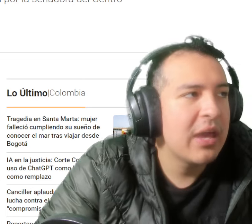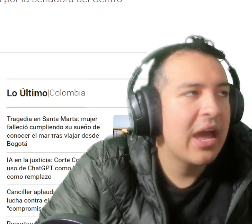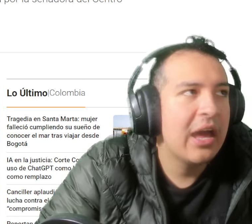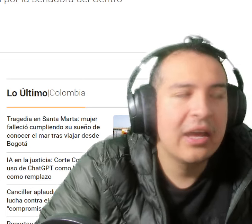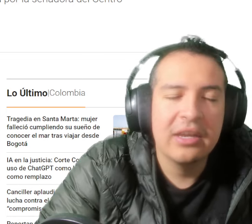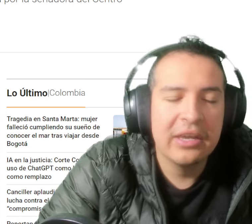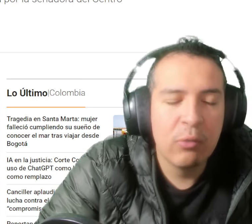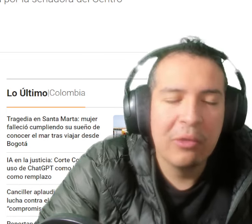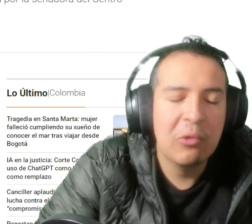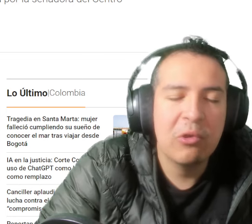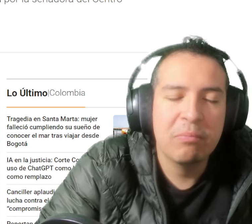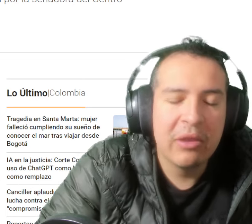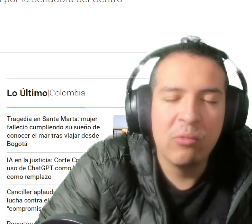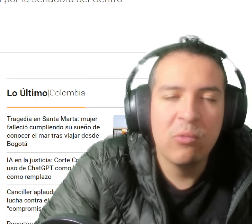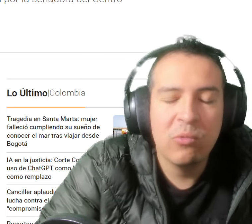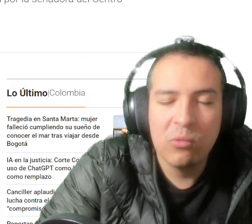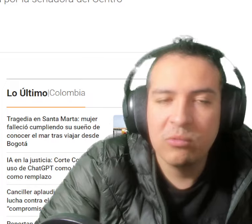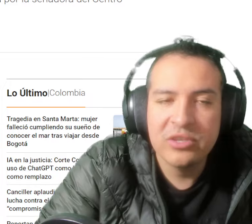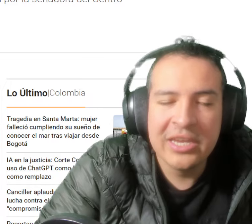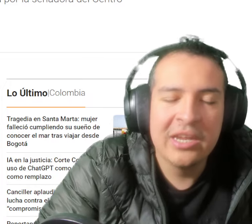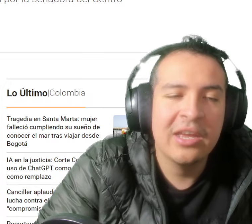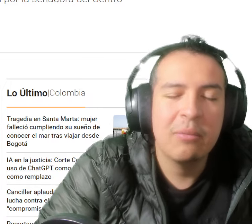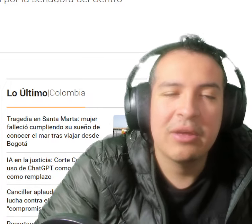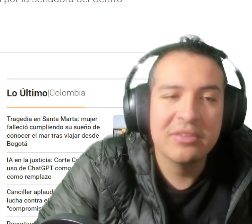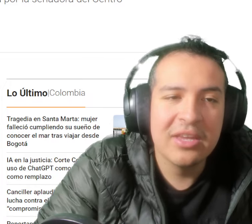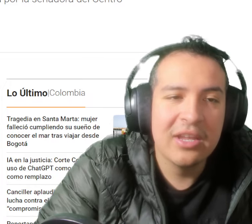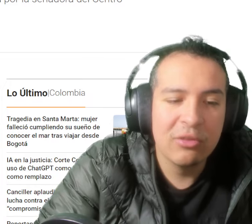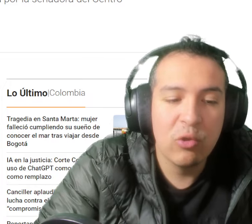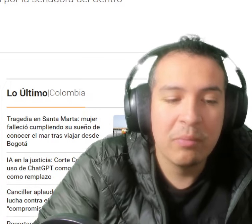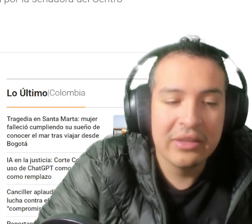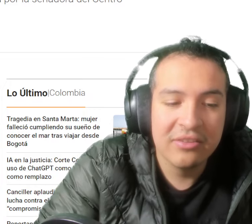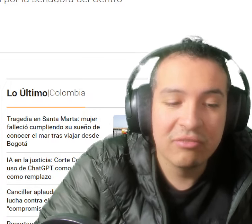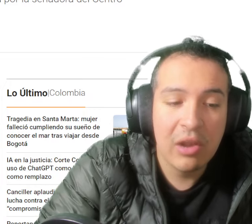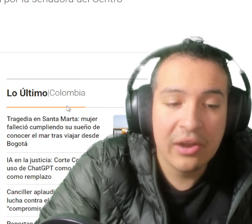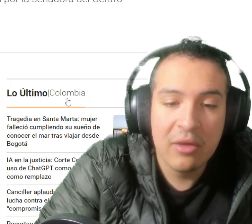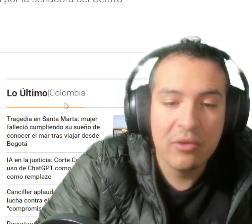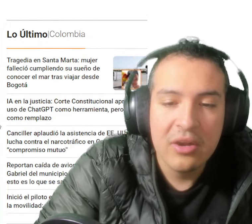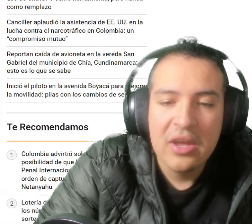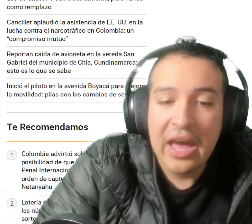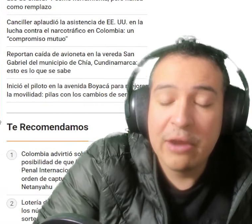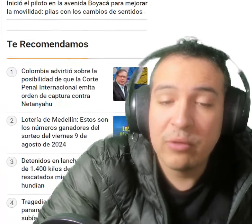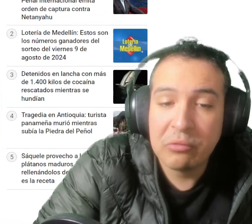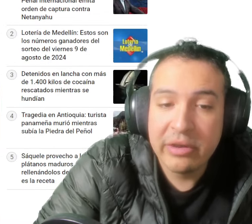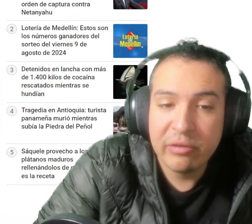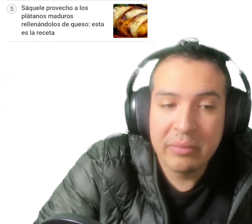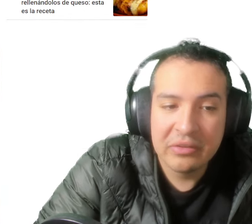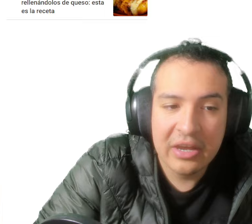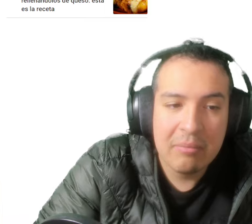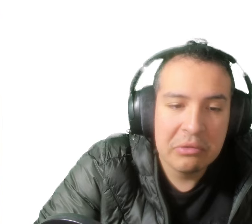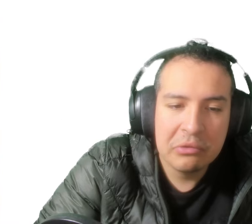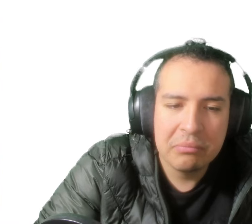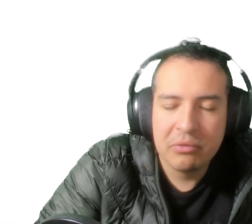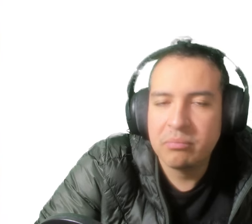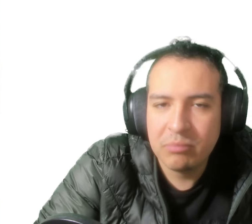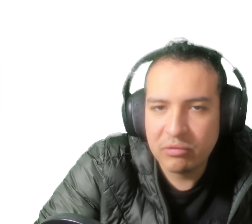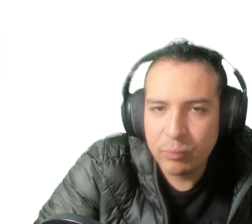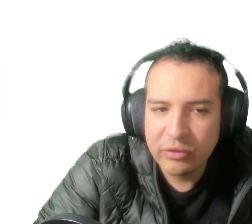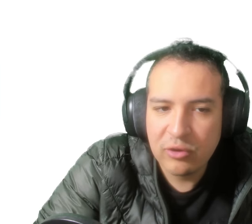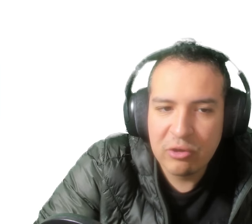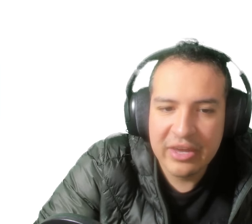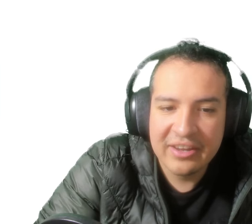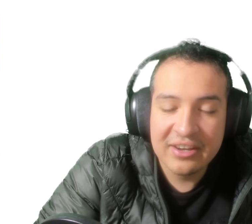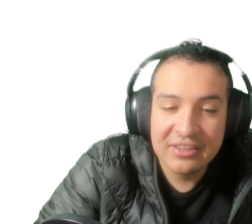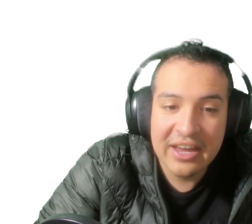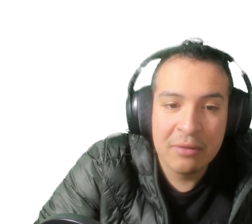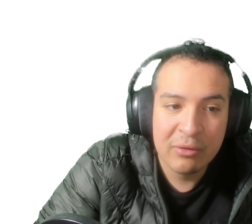Colombia Ecuador Perú chile Brasil y todos los países a su alrededor hanan una coalición para sacar a maduro Por supuesto que